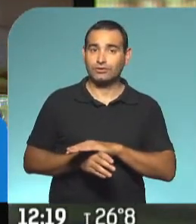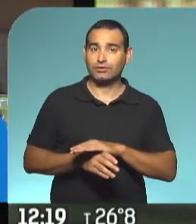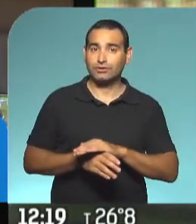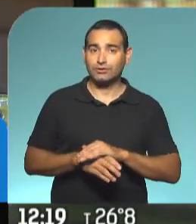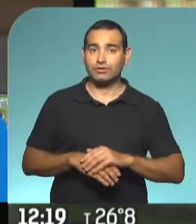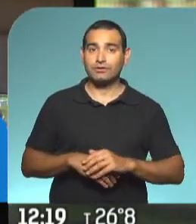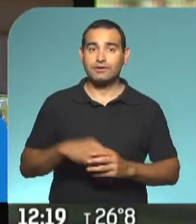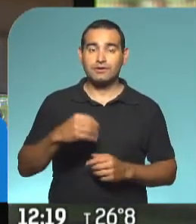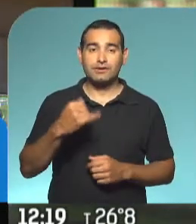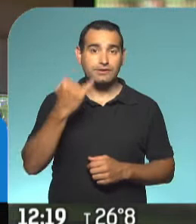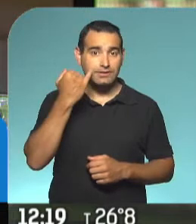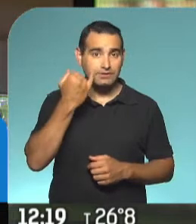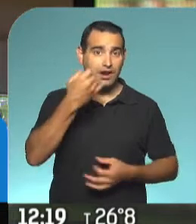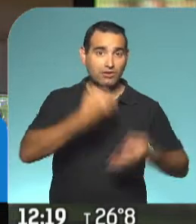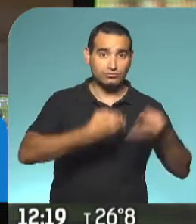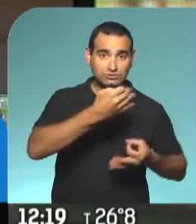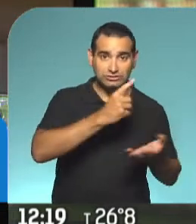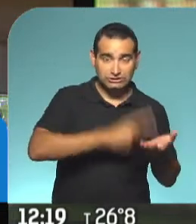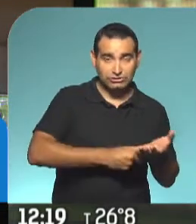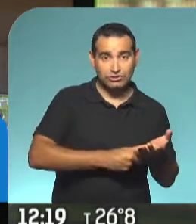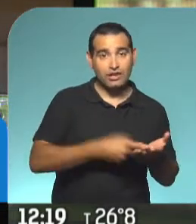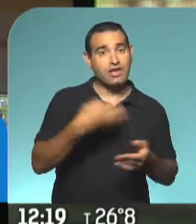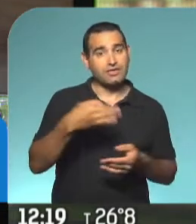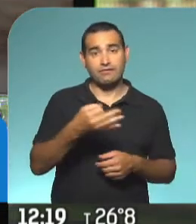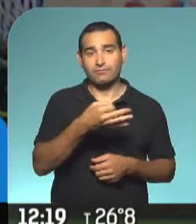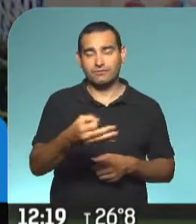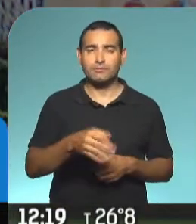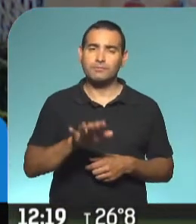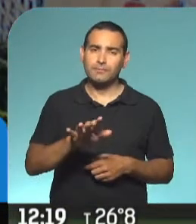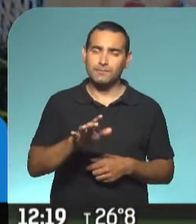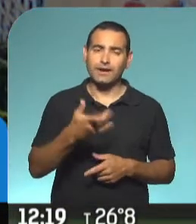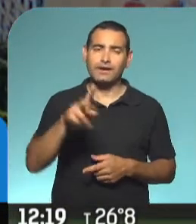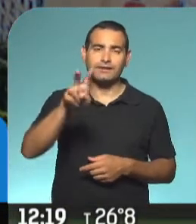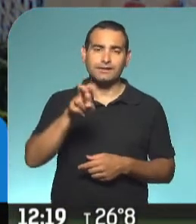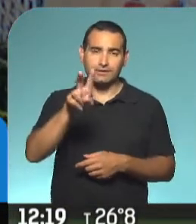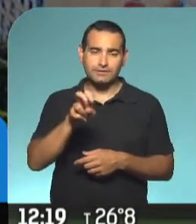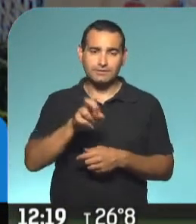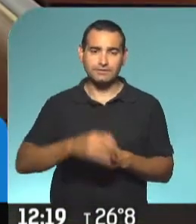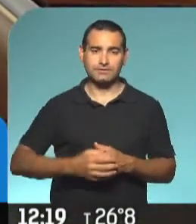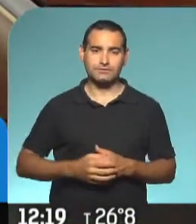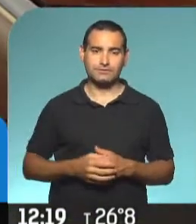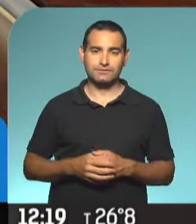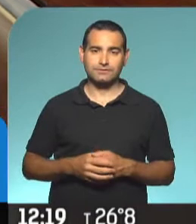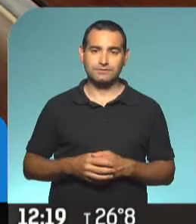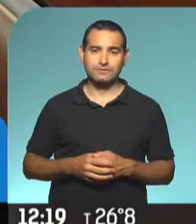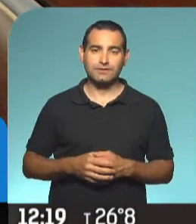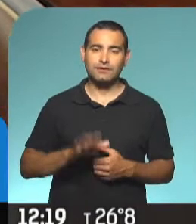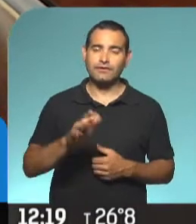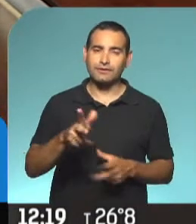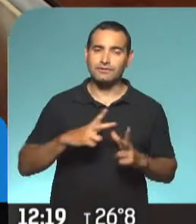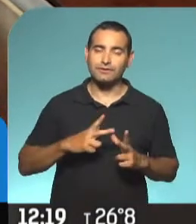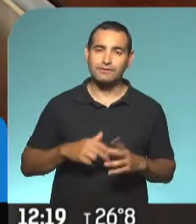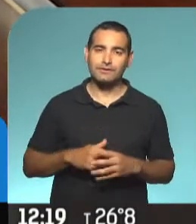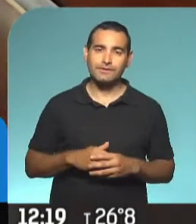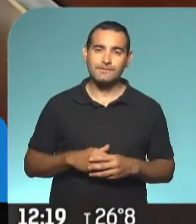habido alguna resolución judicial se deberían aplicar a ver por ejemplo alquiler a un diagnóstico porque con la cloración se debe decir no